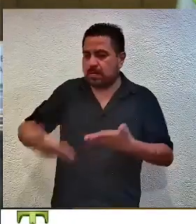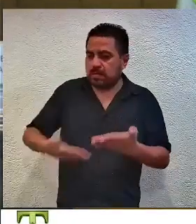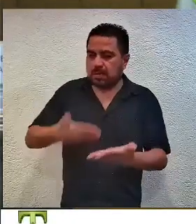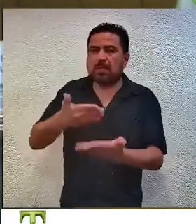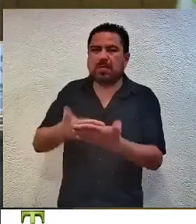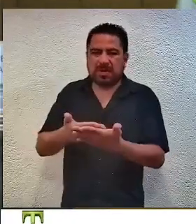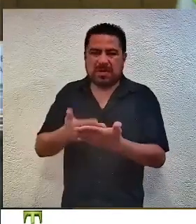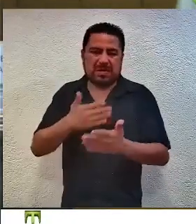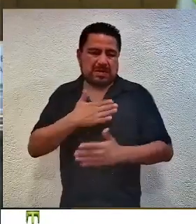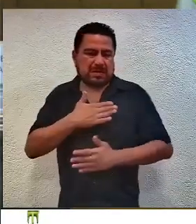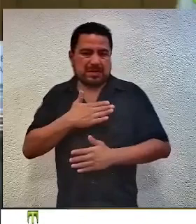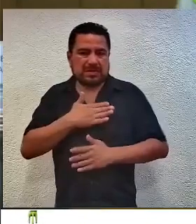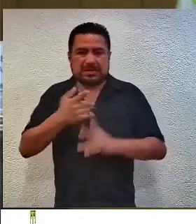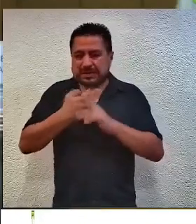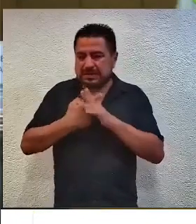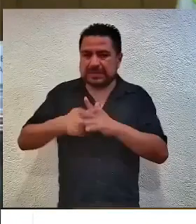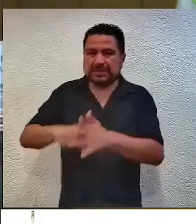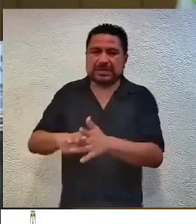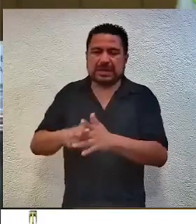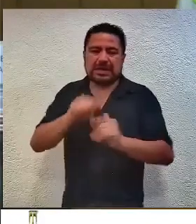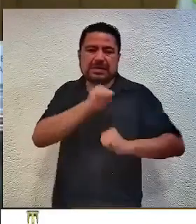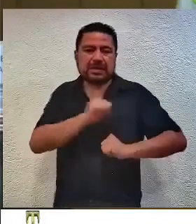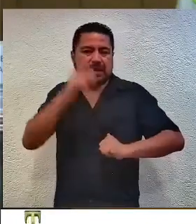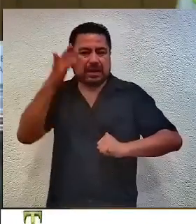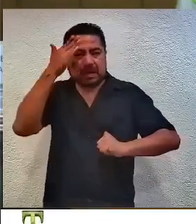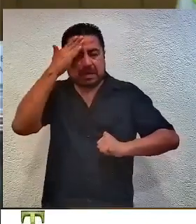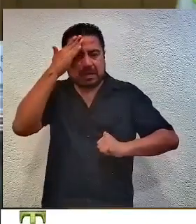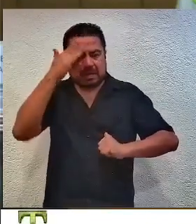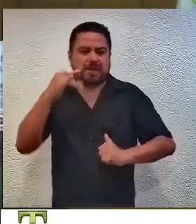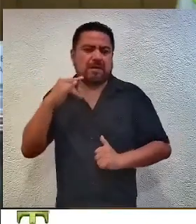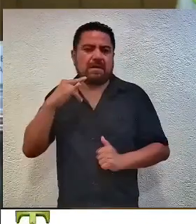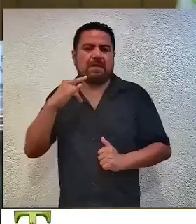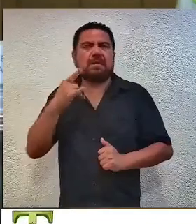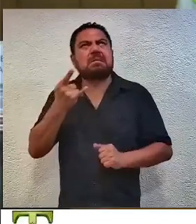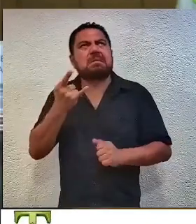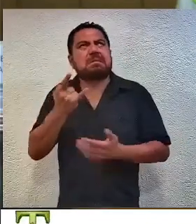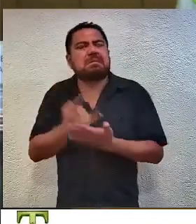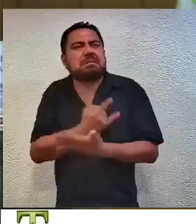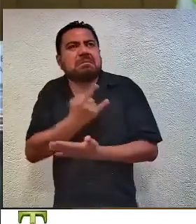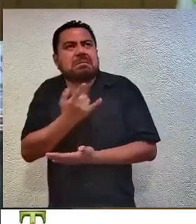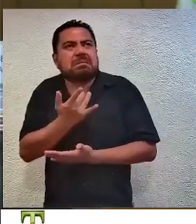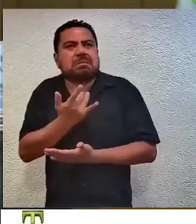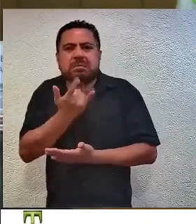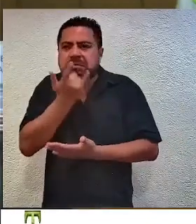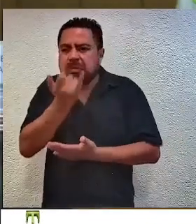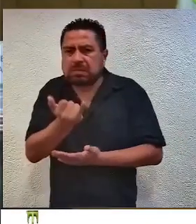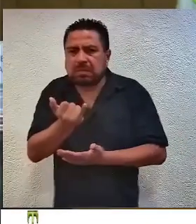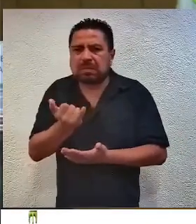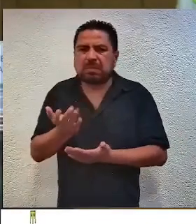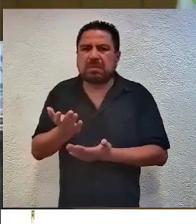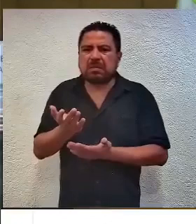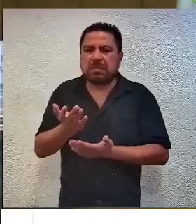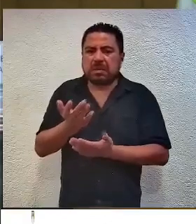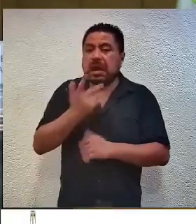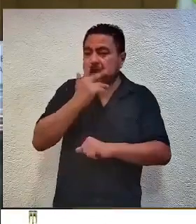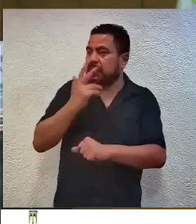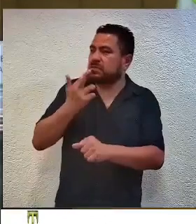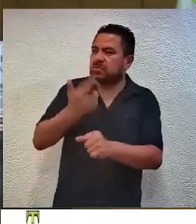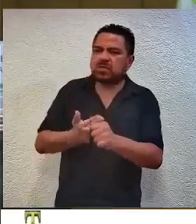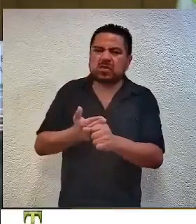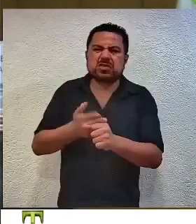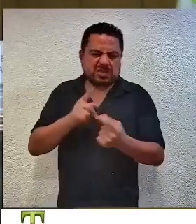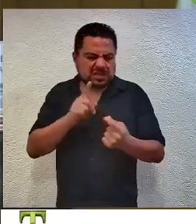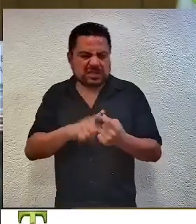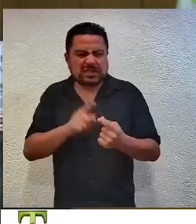consideración parte de una premisa incorrecta. En efecto, la autoridad responsable,